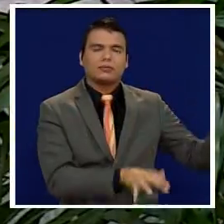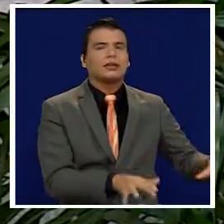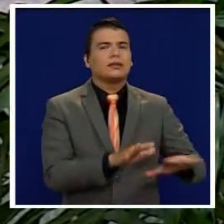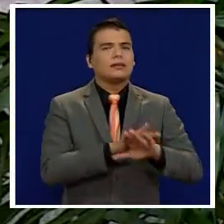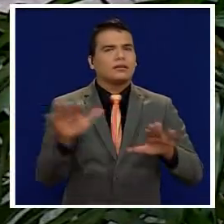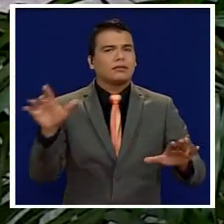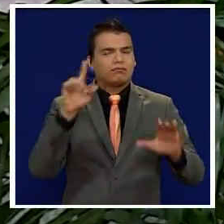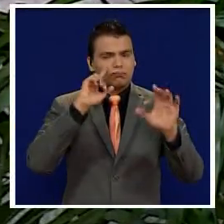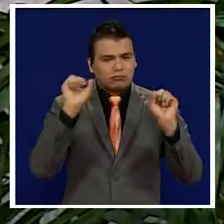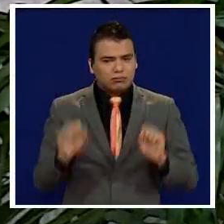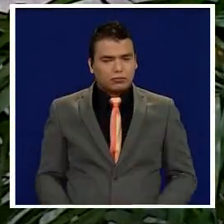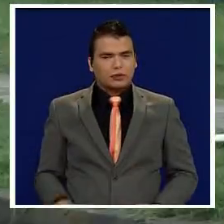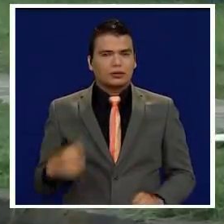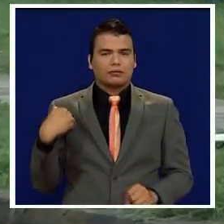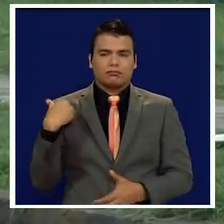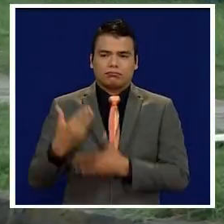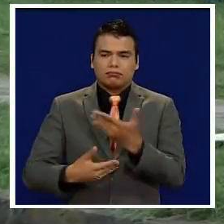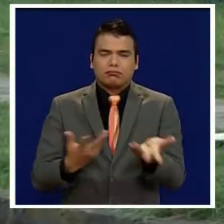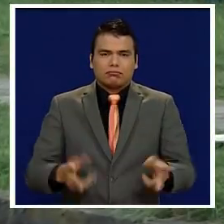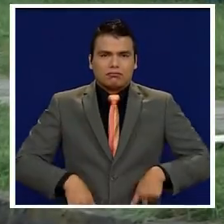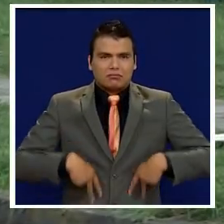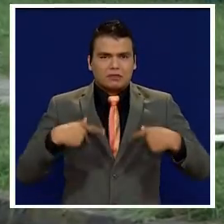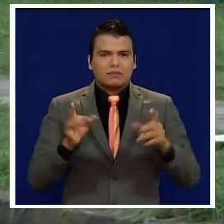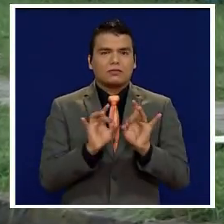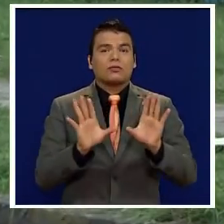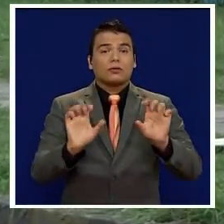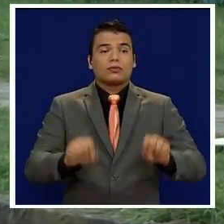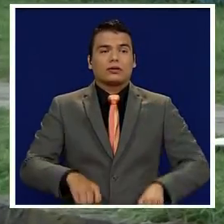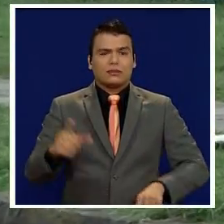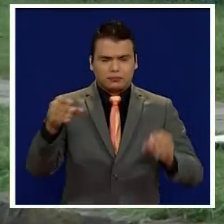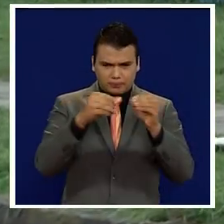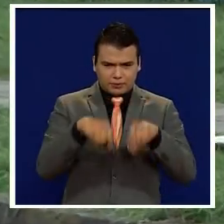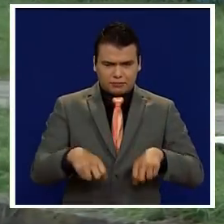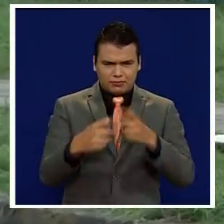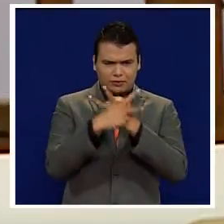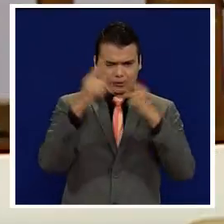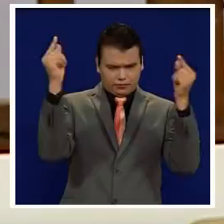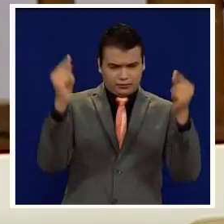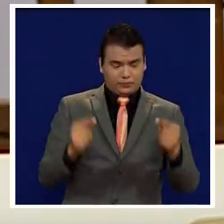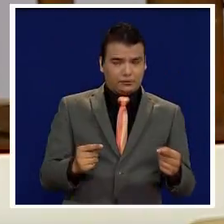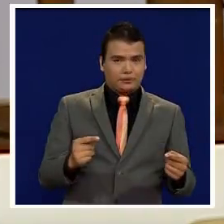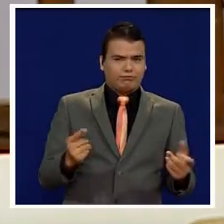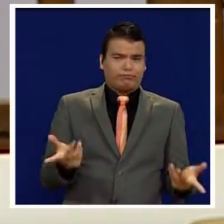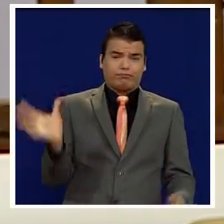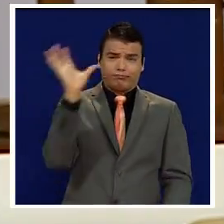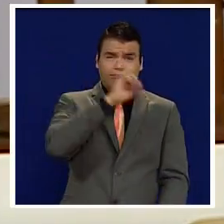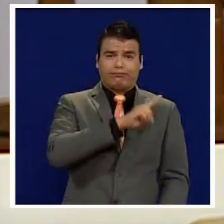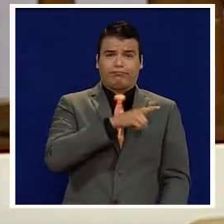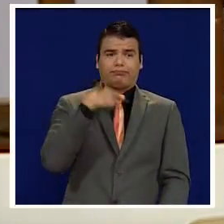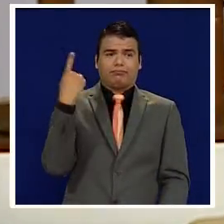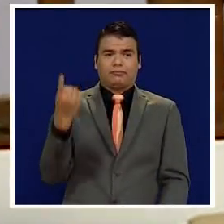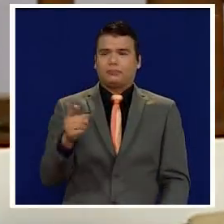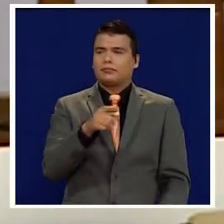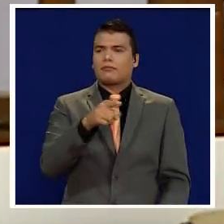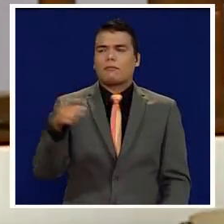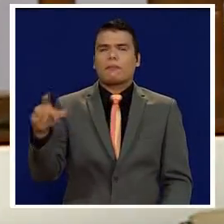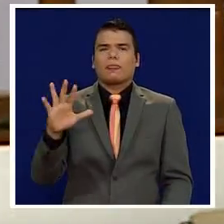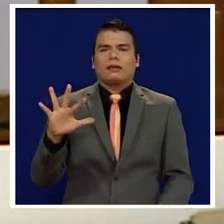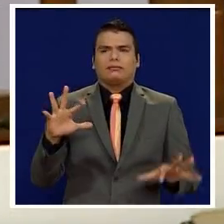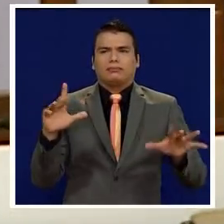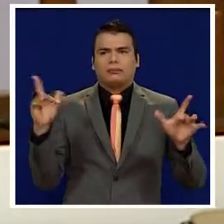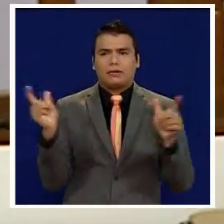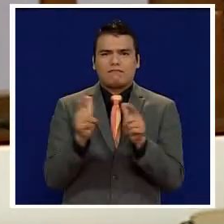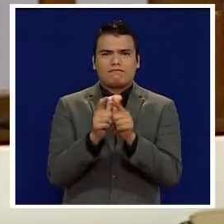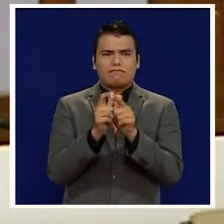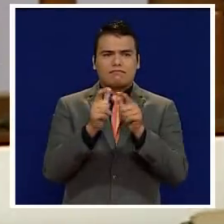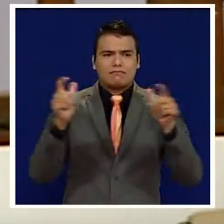la oportunidad para la vida. Las cifras de violencia evidencian un fracaso. Hay situaciones de hurto que han crecido y que se